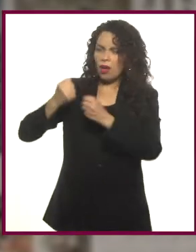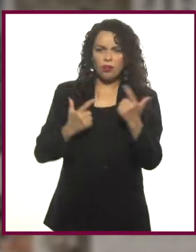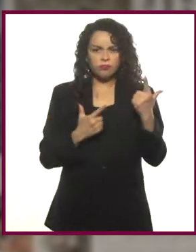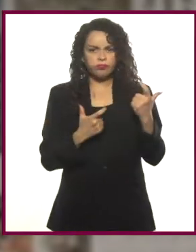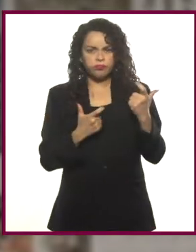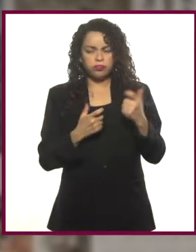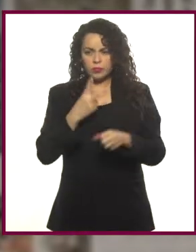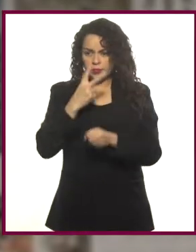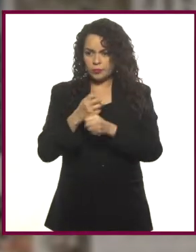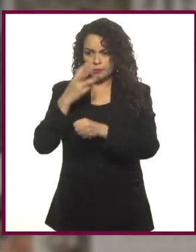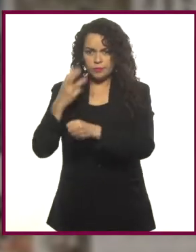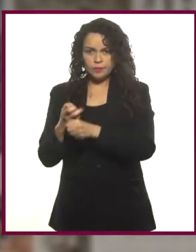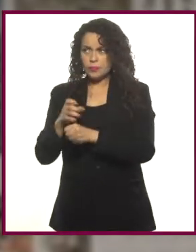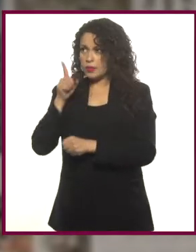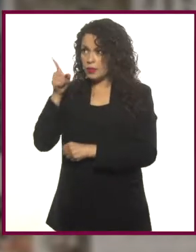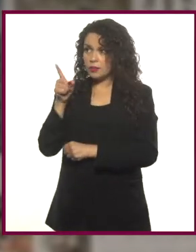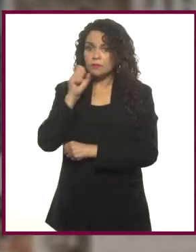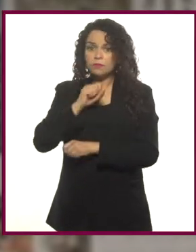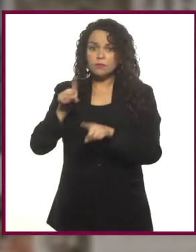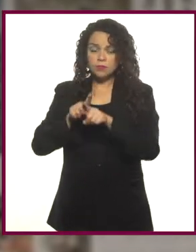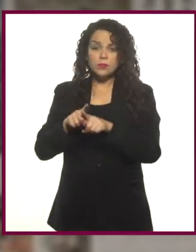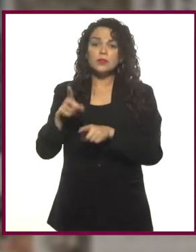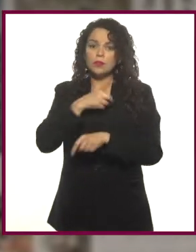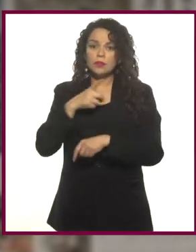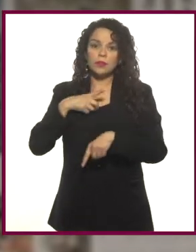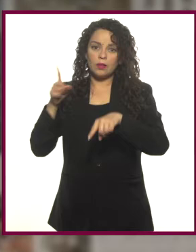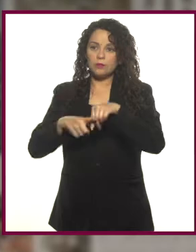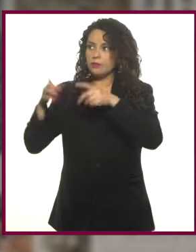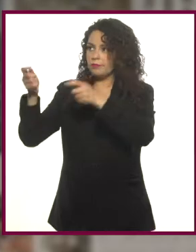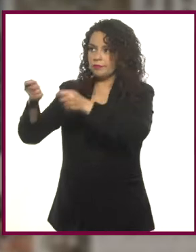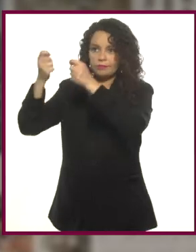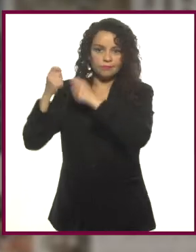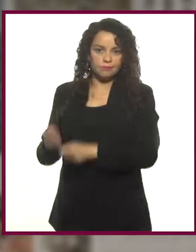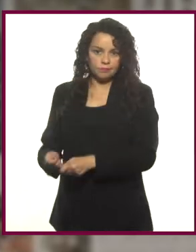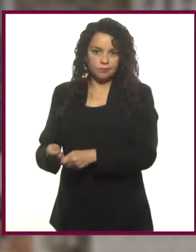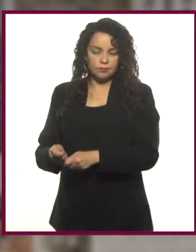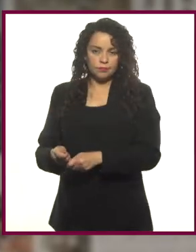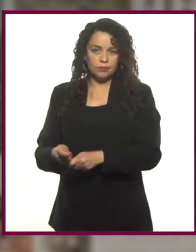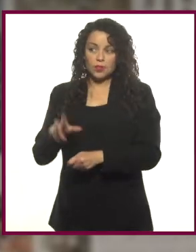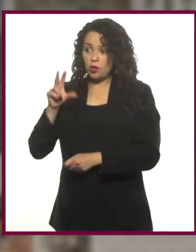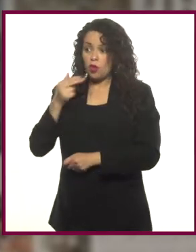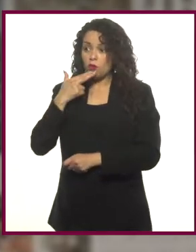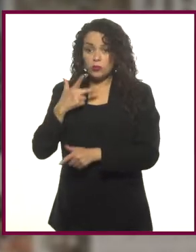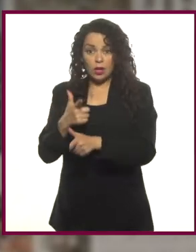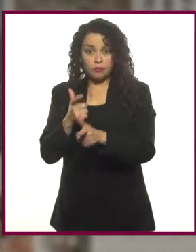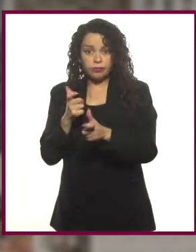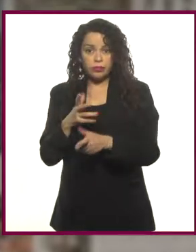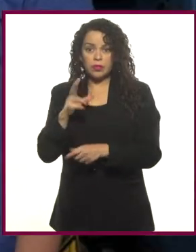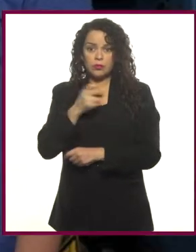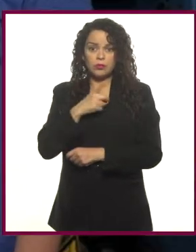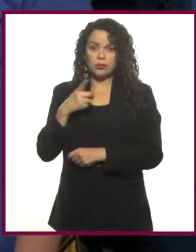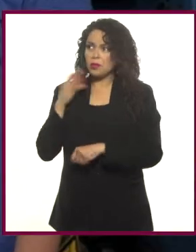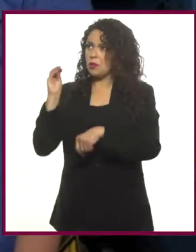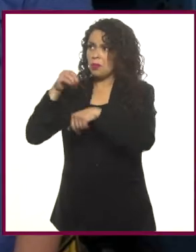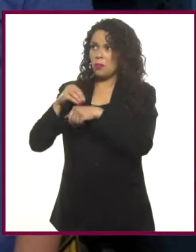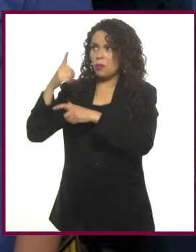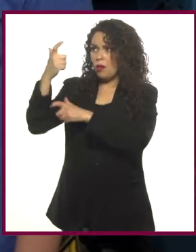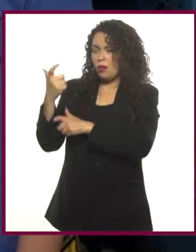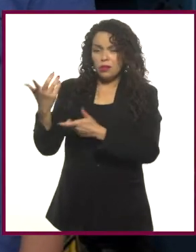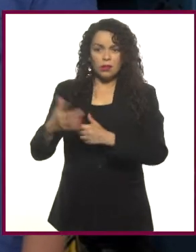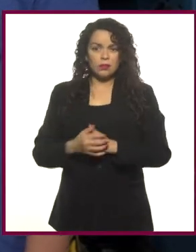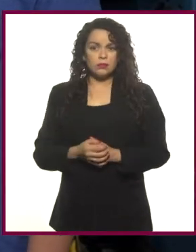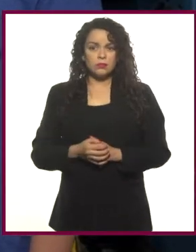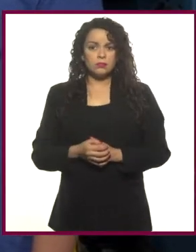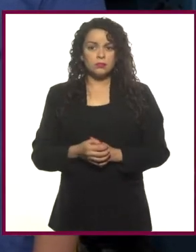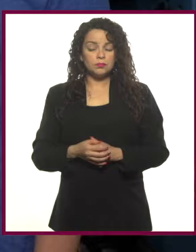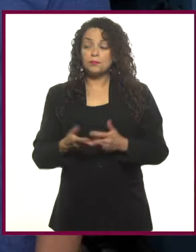pared, en el segundo o tercero, ese rifle debe ser descolgado inevitablemente. Si no va a ser disparado, no debería haber sido puesto